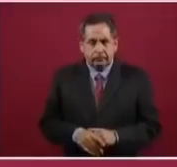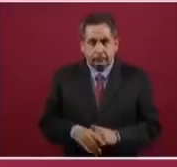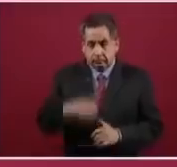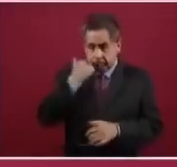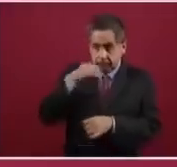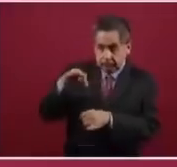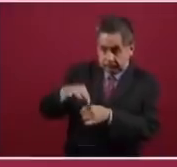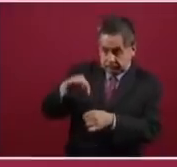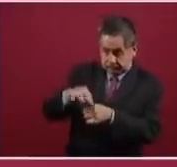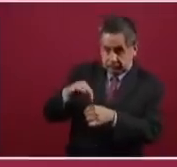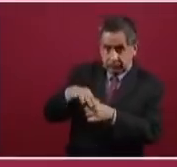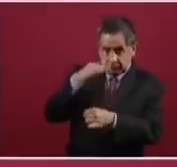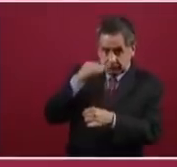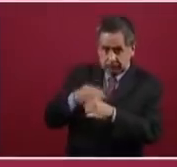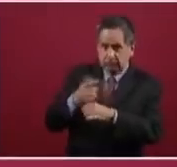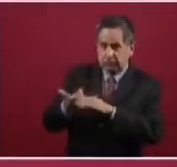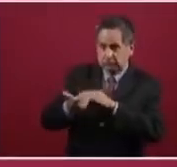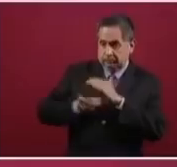votos